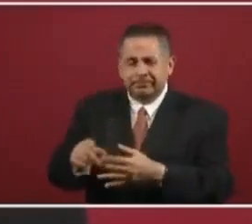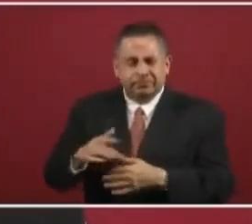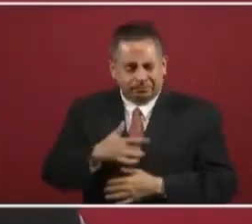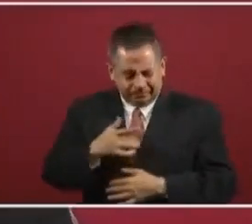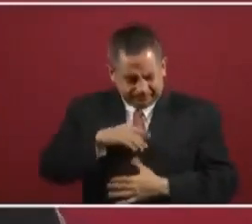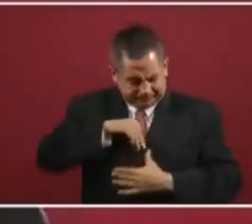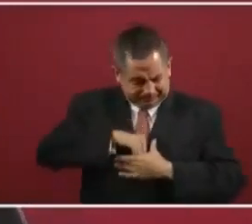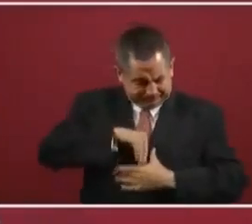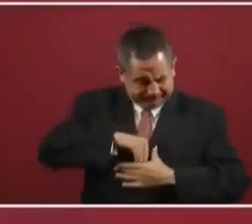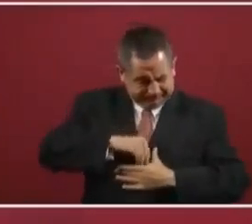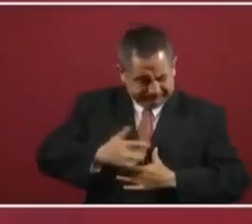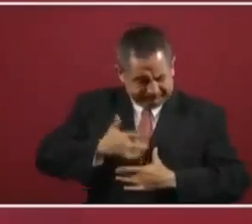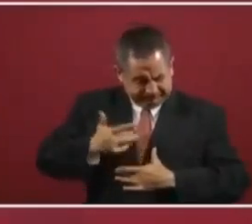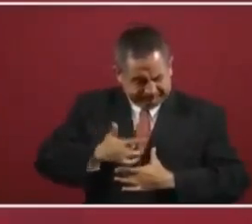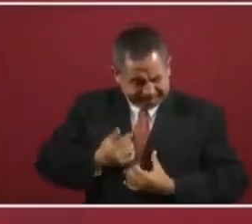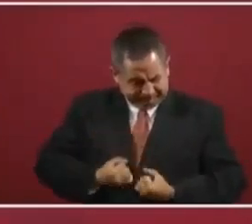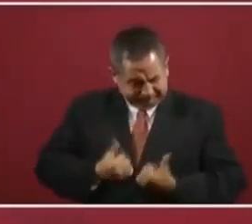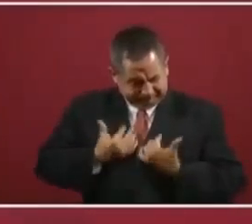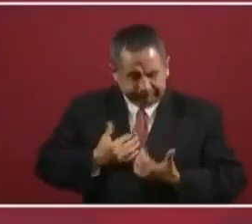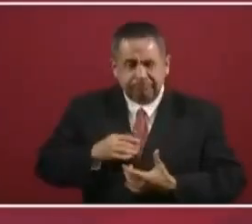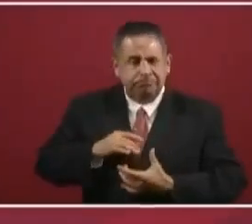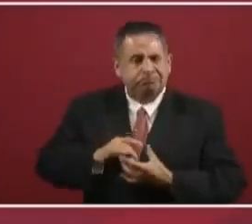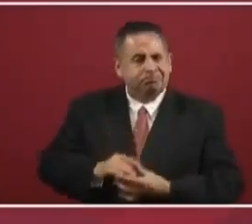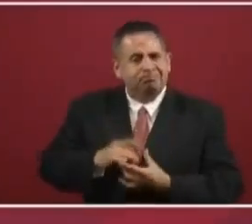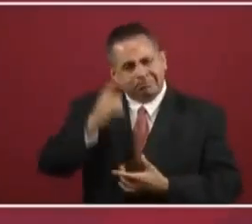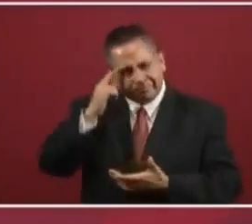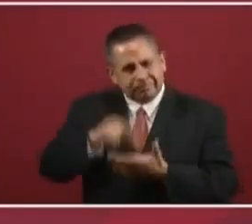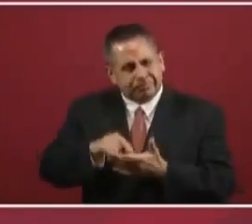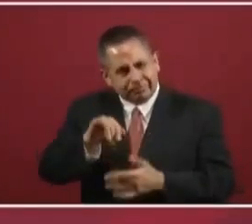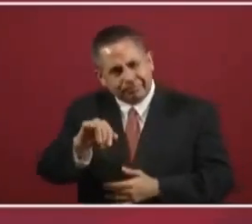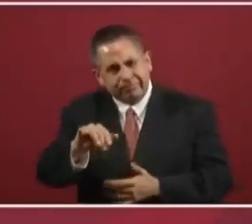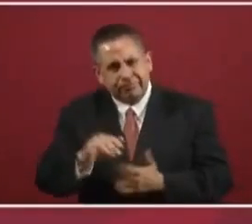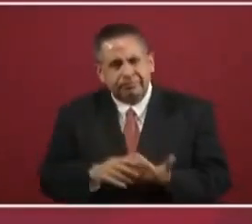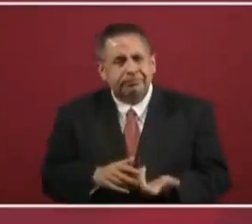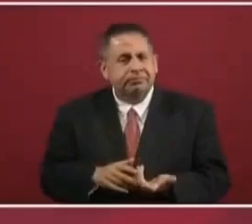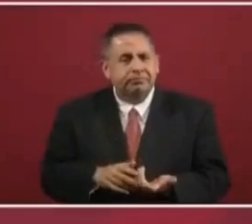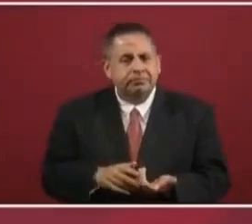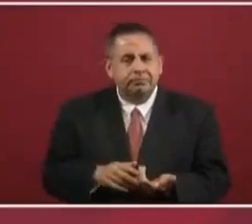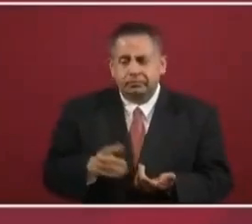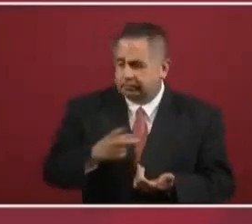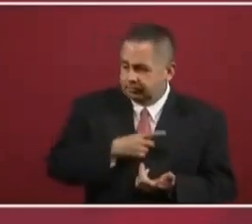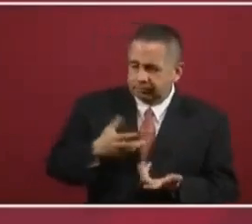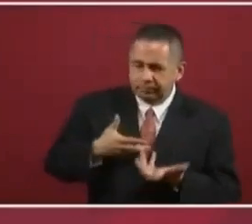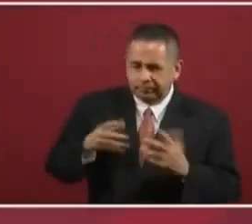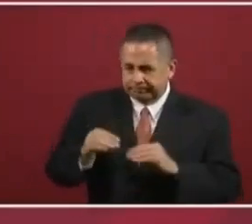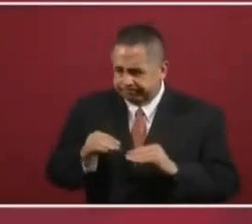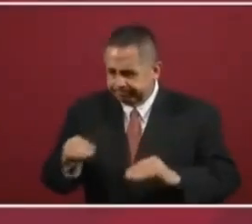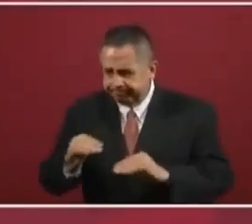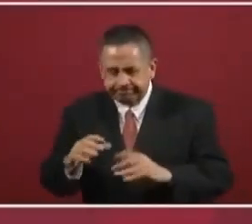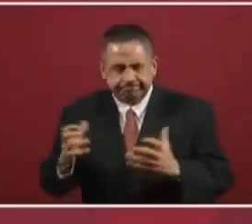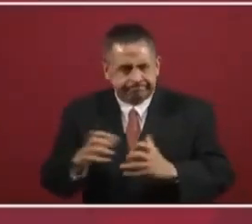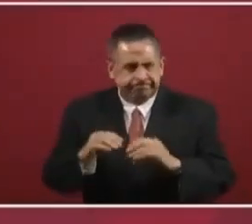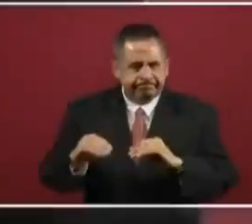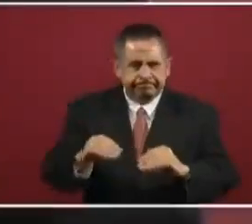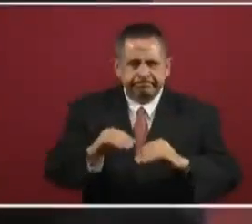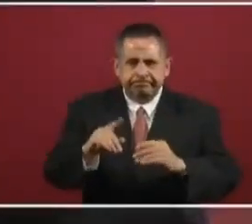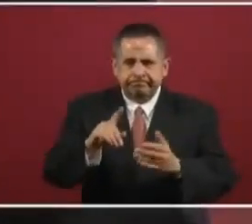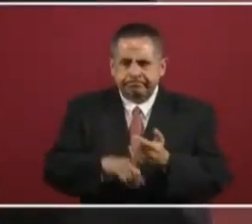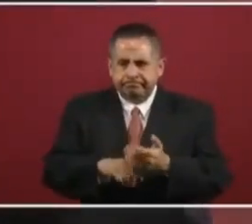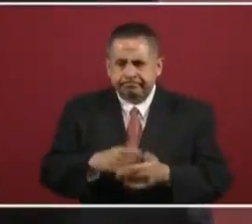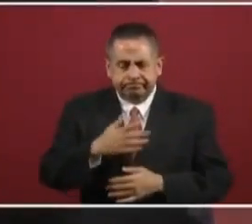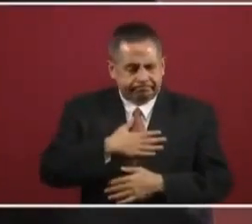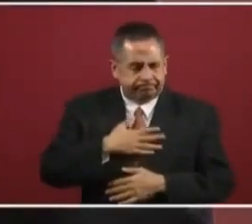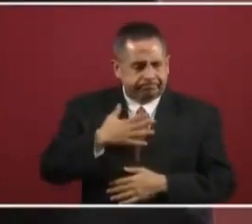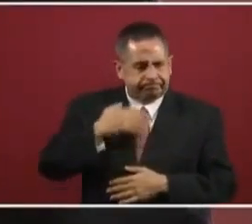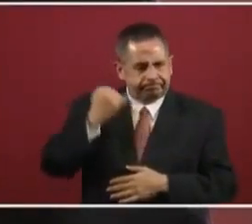ser humano eh tiene que actuar a partir de ideales